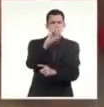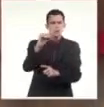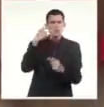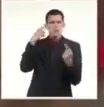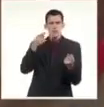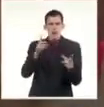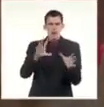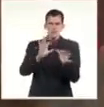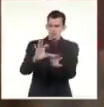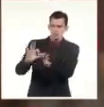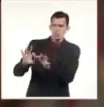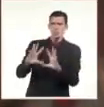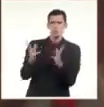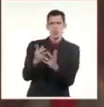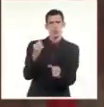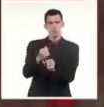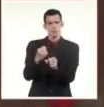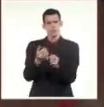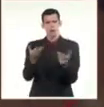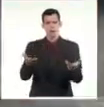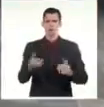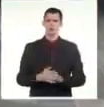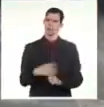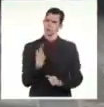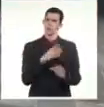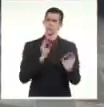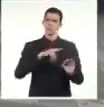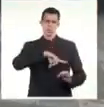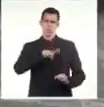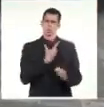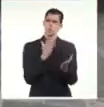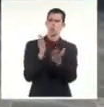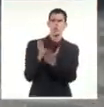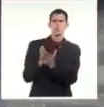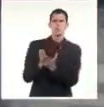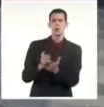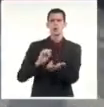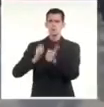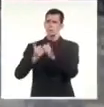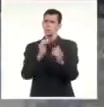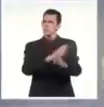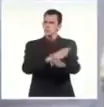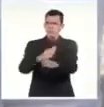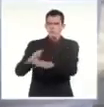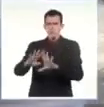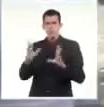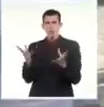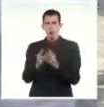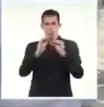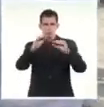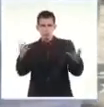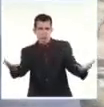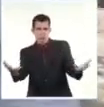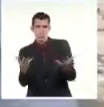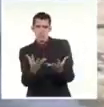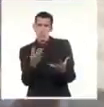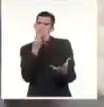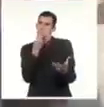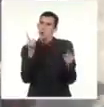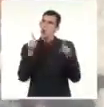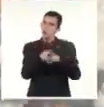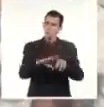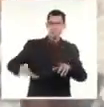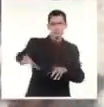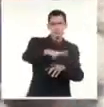trabajo comunitario integrado, toda vez que el INDER, Cultura, Educación, es decir, los diferentes organismos trabajan en función de que la recreación